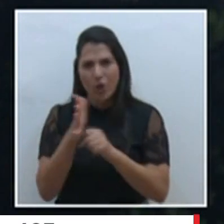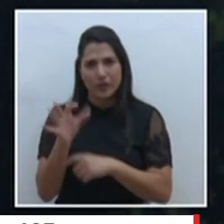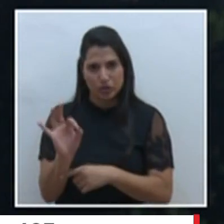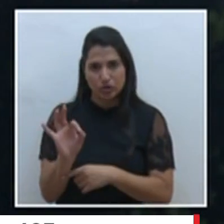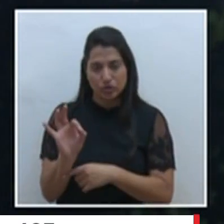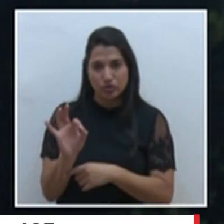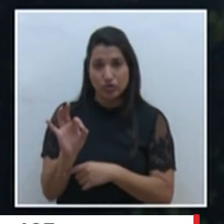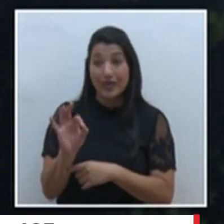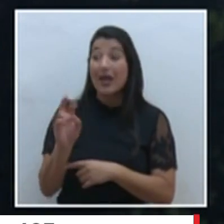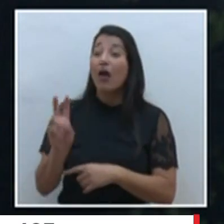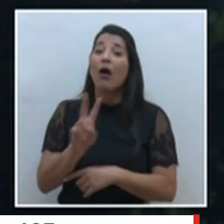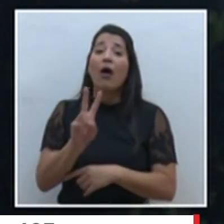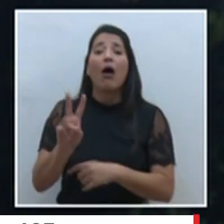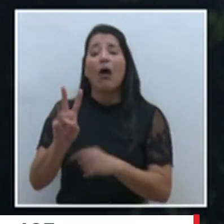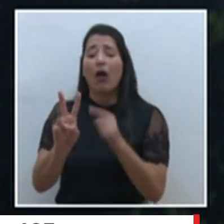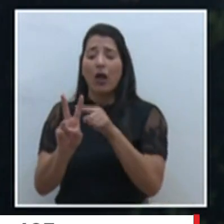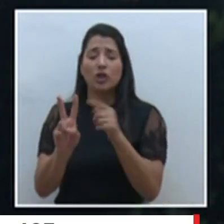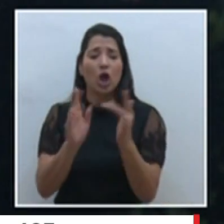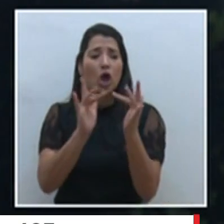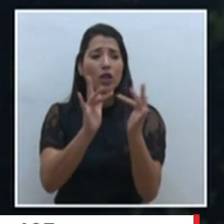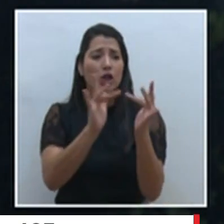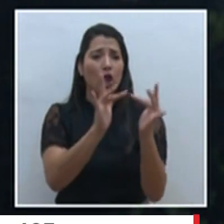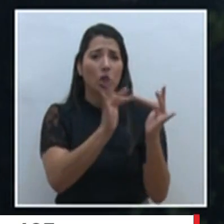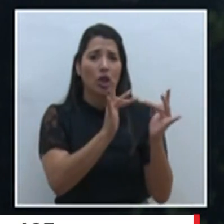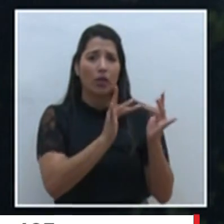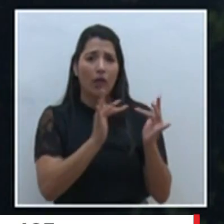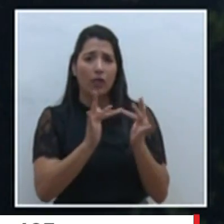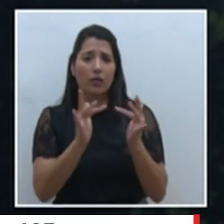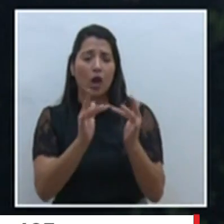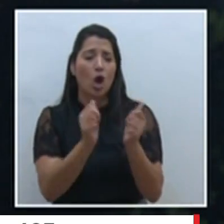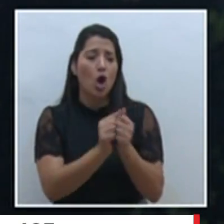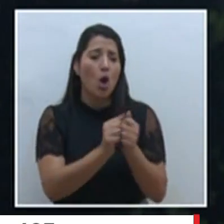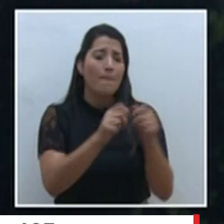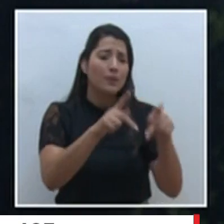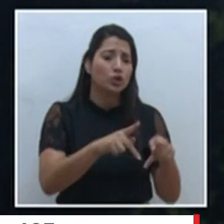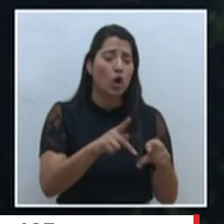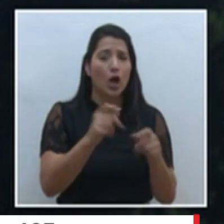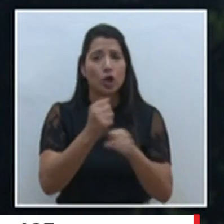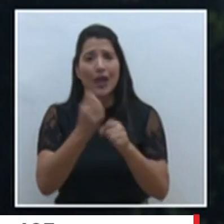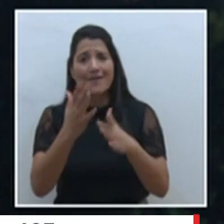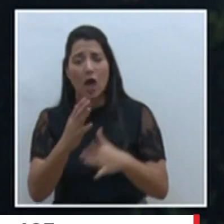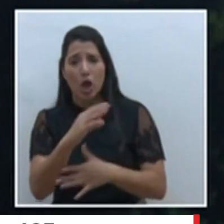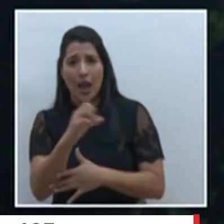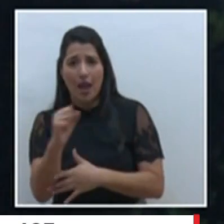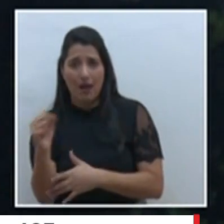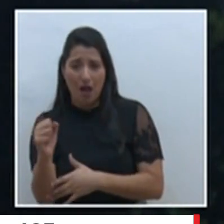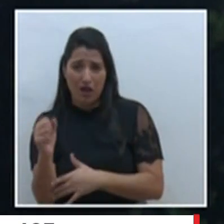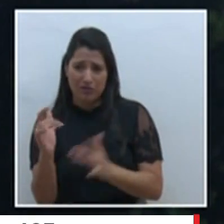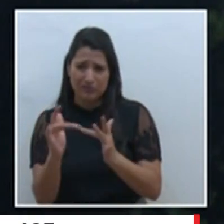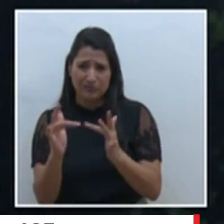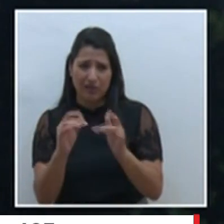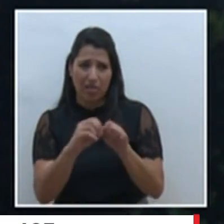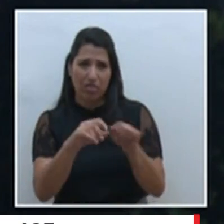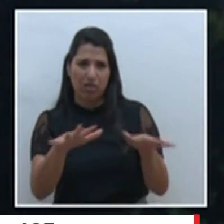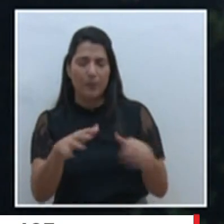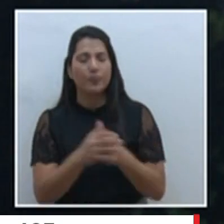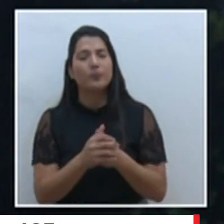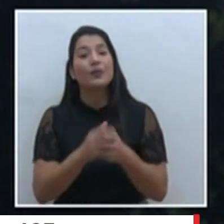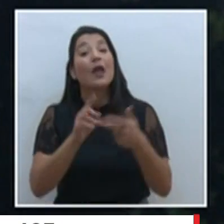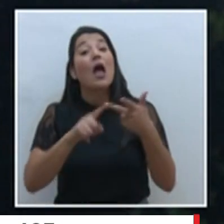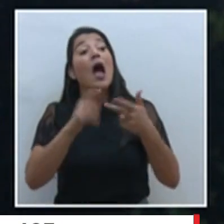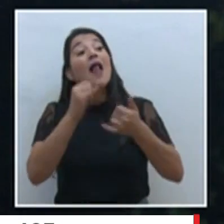compartido con varios pacientes o funcionarios del hospital. Por último, es una precisión tal vez de don Alex,